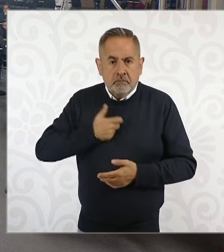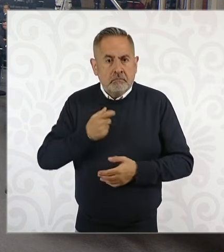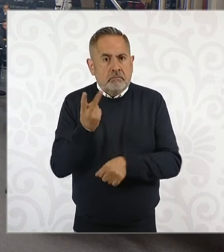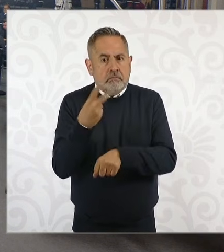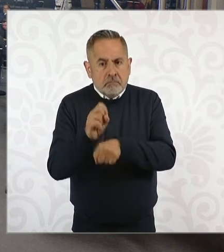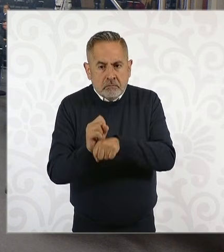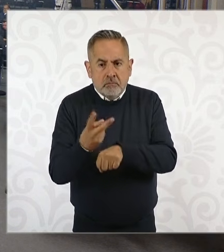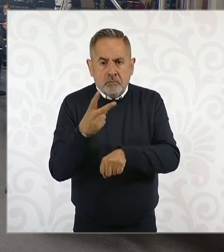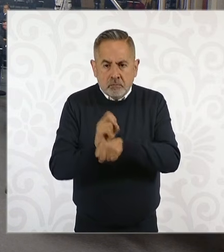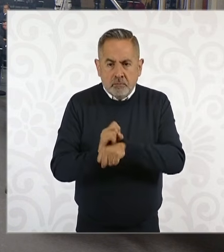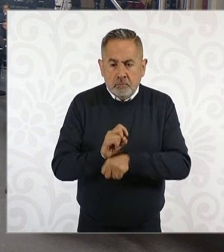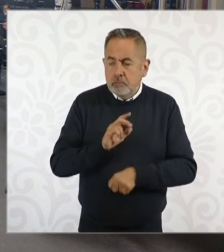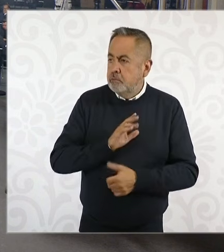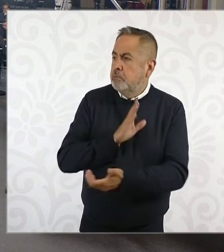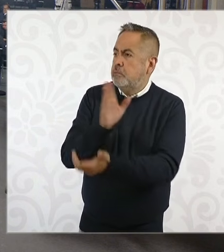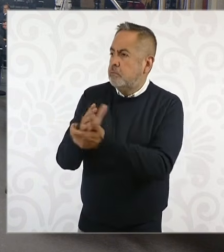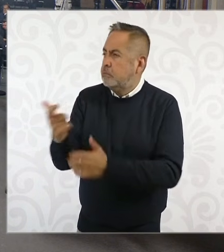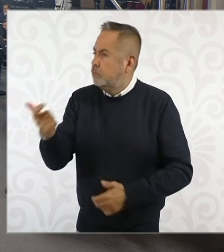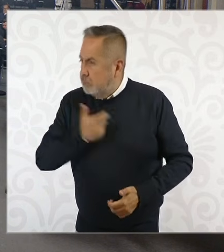semanas estas extorsiones.